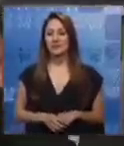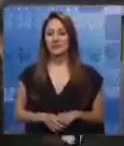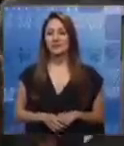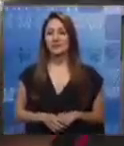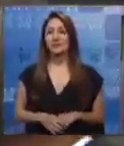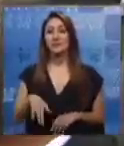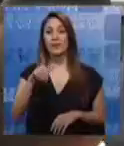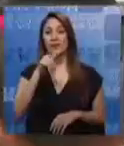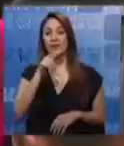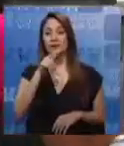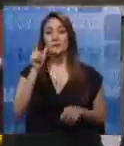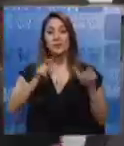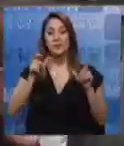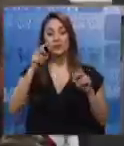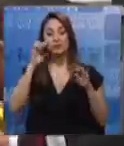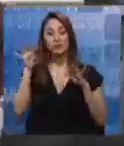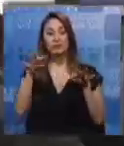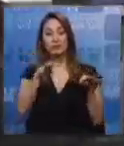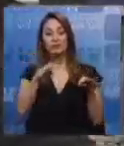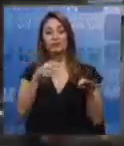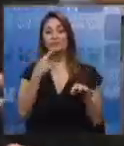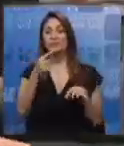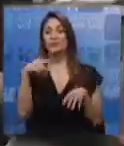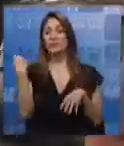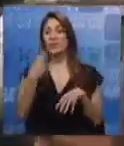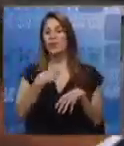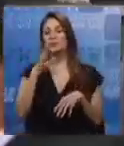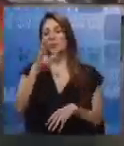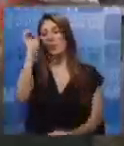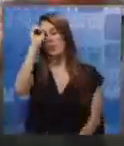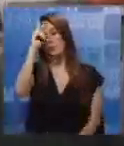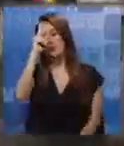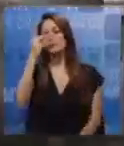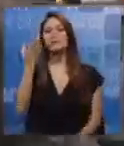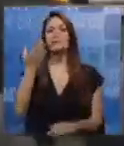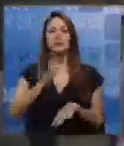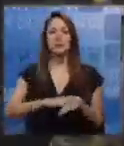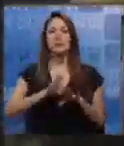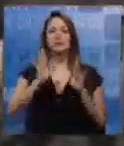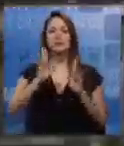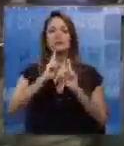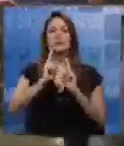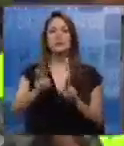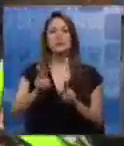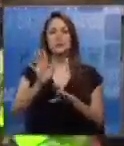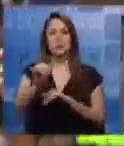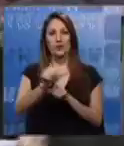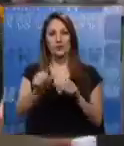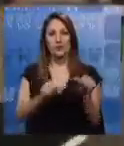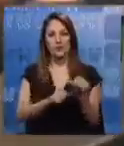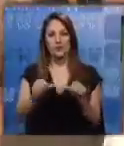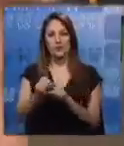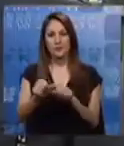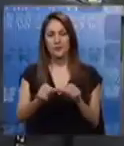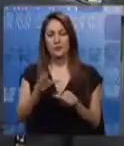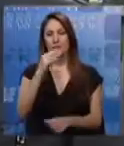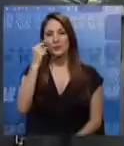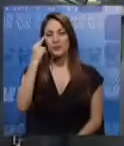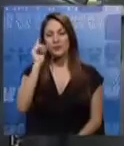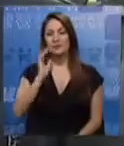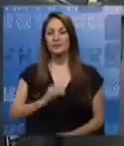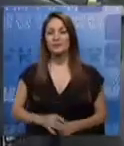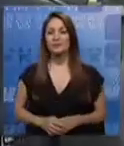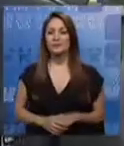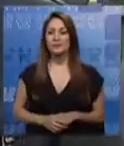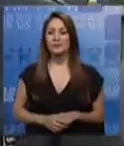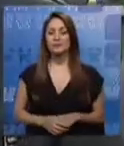Quienes presenciaron su paso expresaron sus puntos de vista sobre el manejo y resultados de la administración del presidente Correa. Saber que